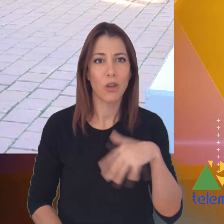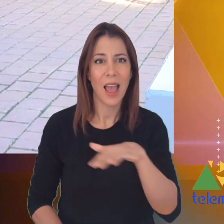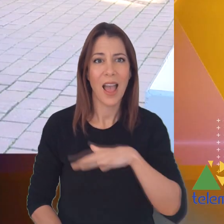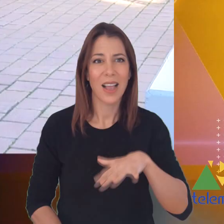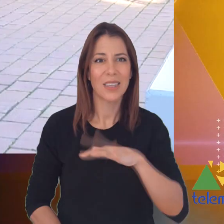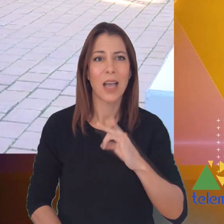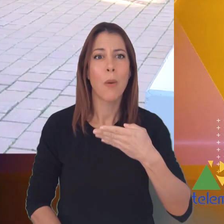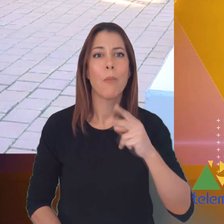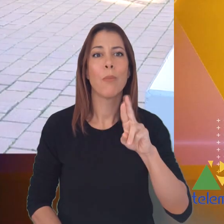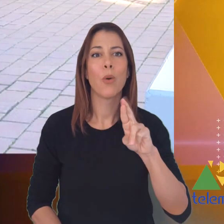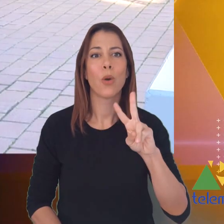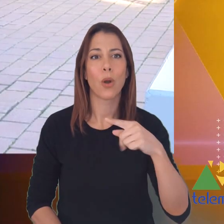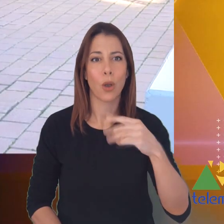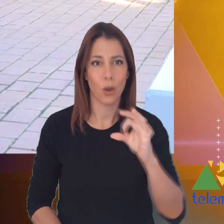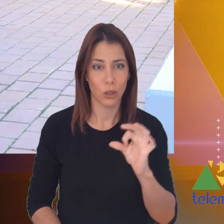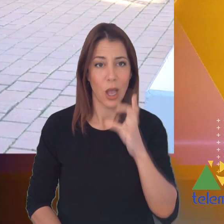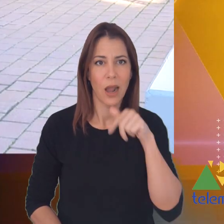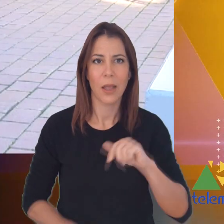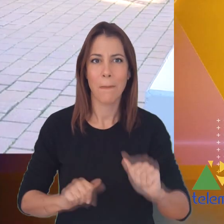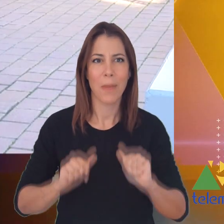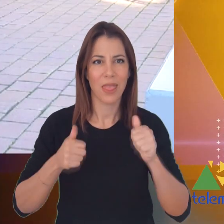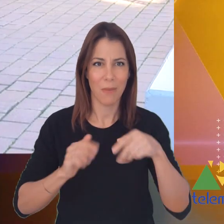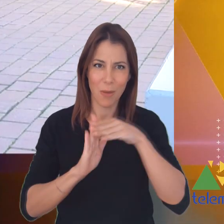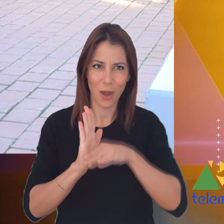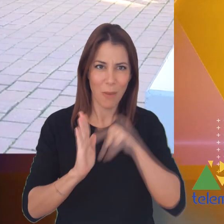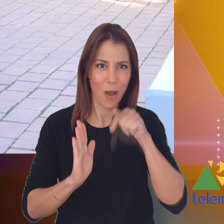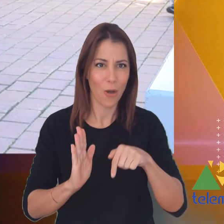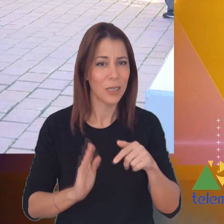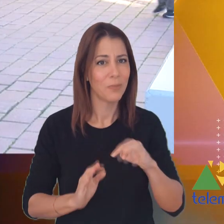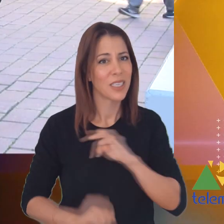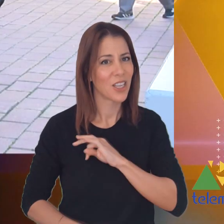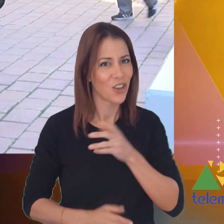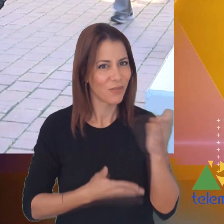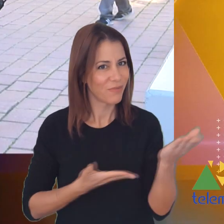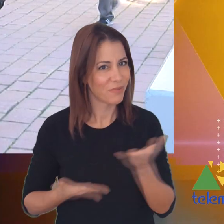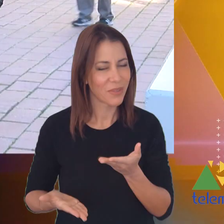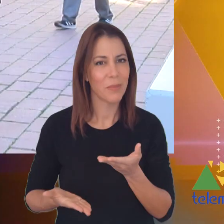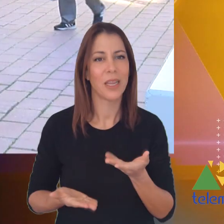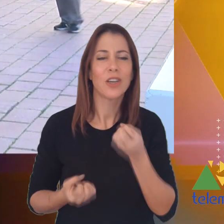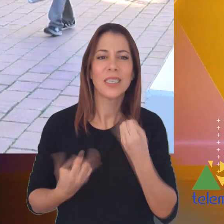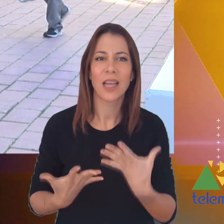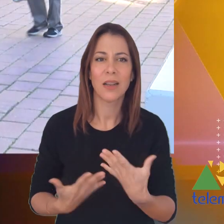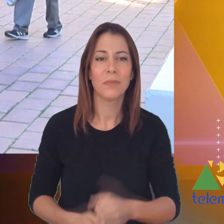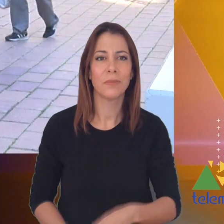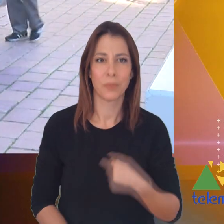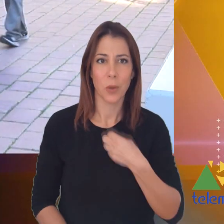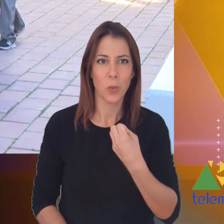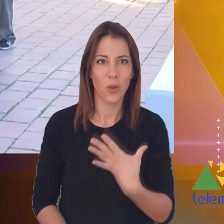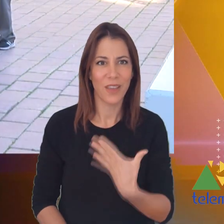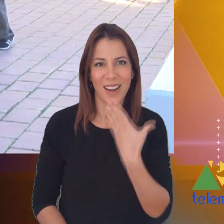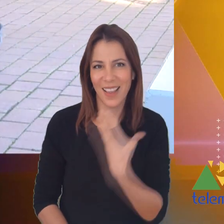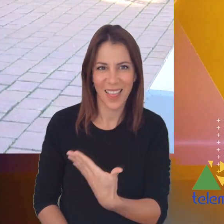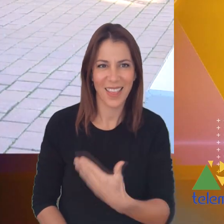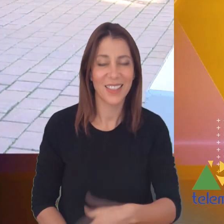conocemos o empezamos nuestro viaje de la alquería en el día de hoy. Don Manuel Domínguez, bienvenido. ¿Qué tal? ¿Cómo estamos? Muy bien,